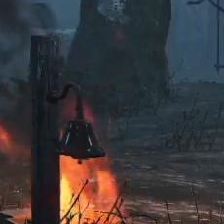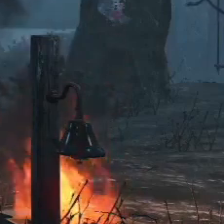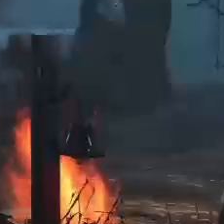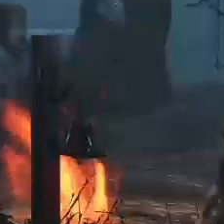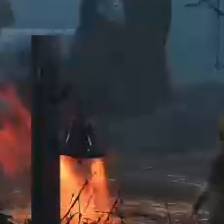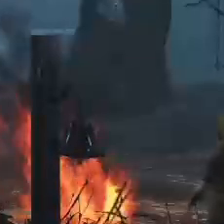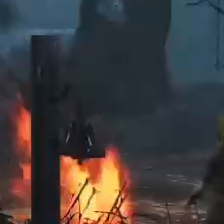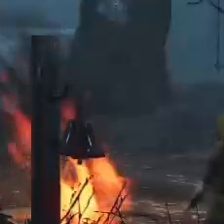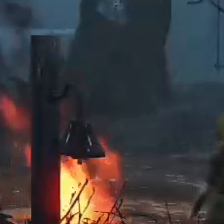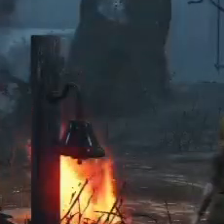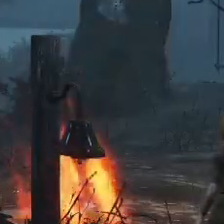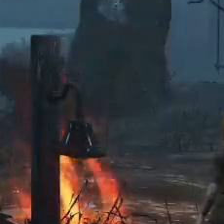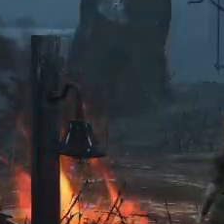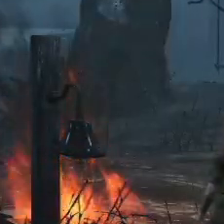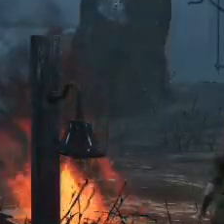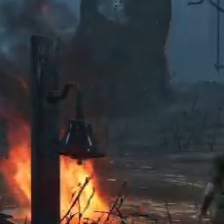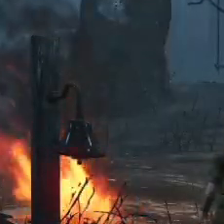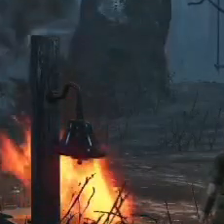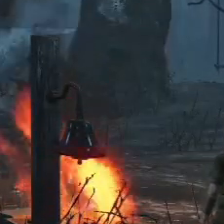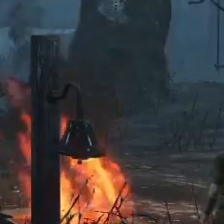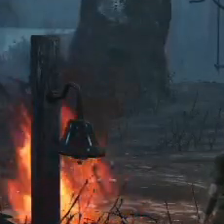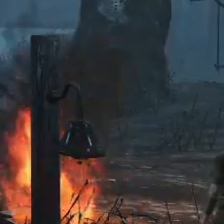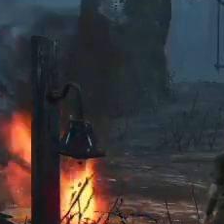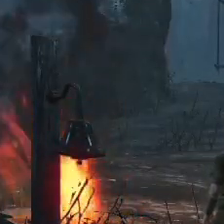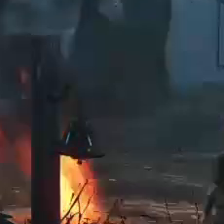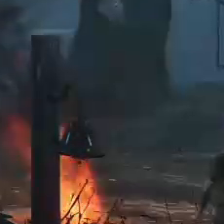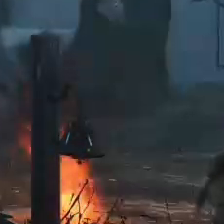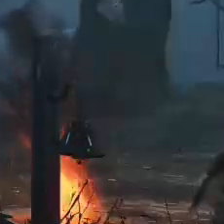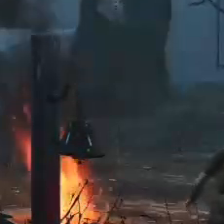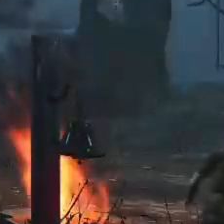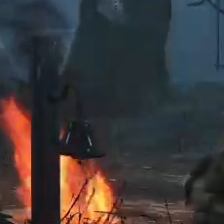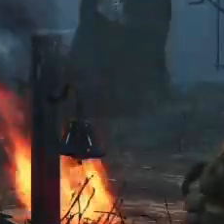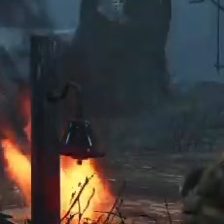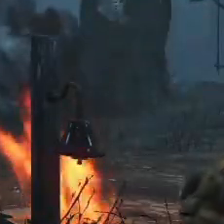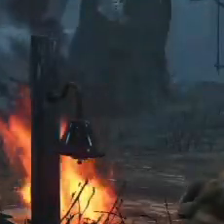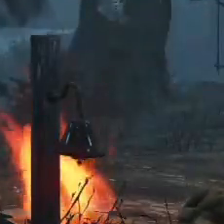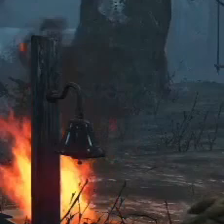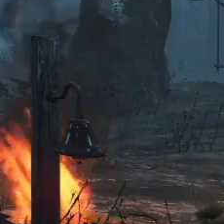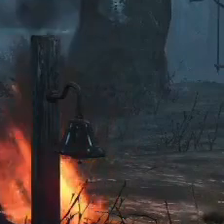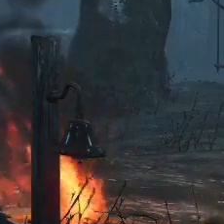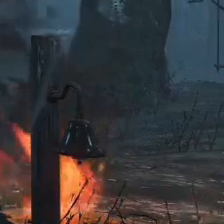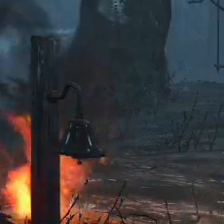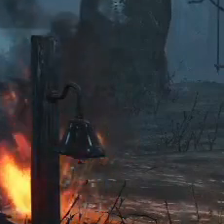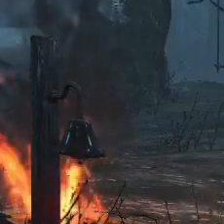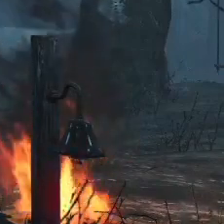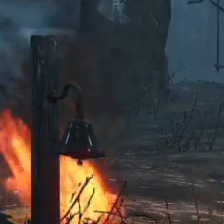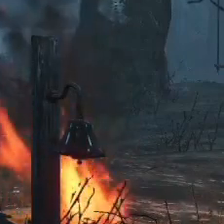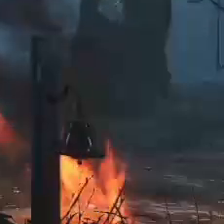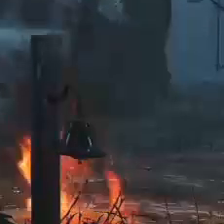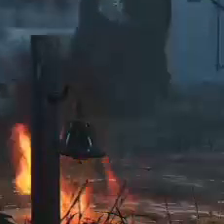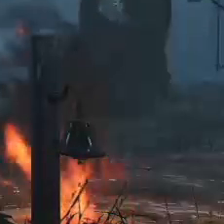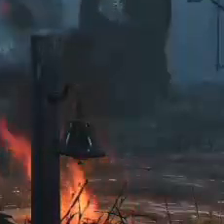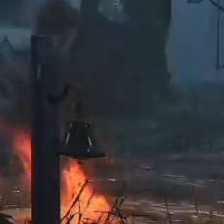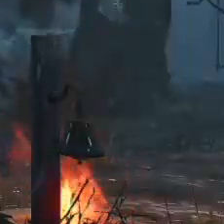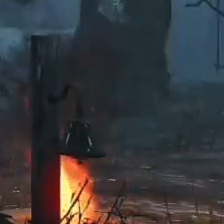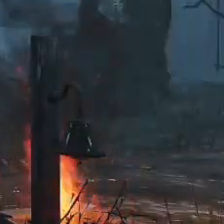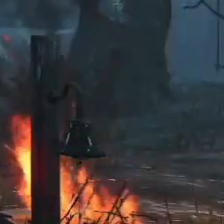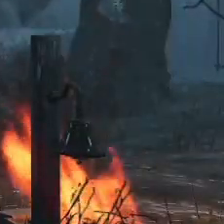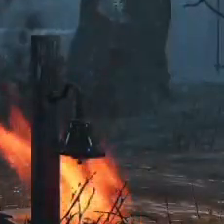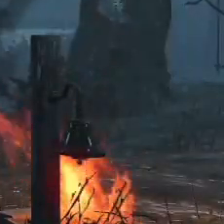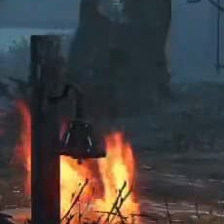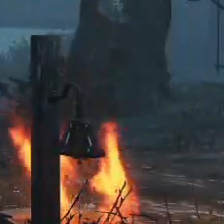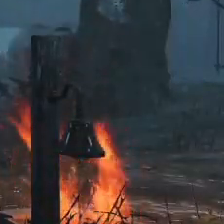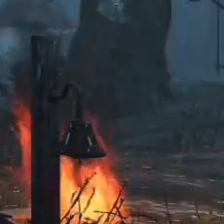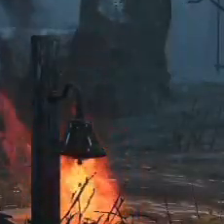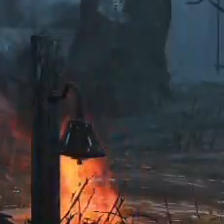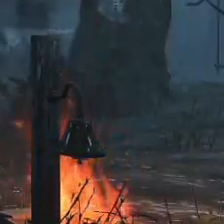dicho eso fue un virus económico donde hay mucha gente padeciendo el dolor en sus familias pero que a la hora de